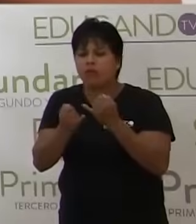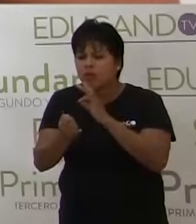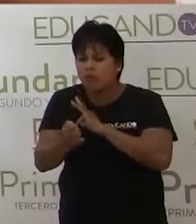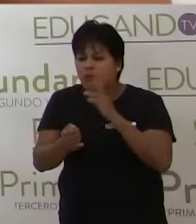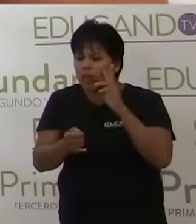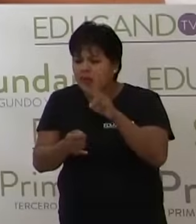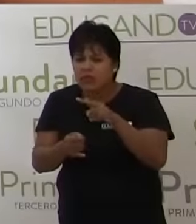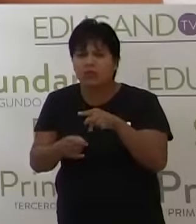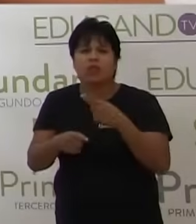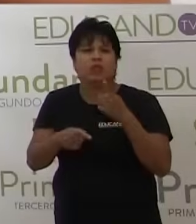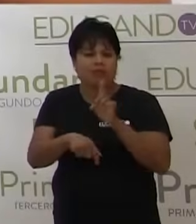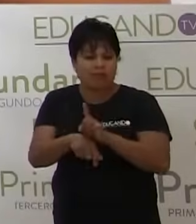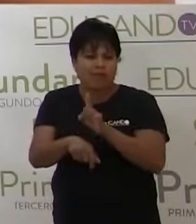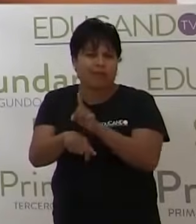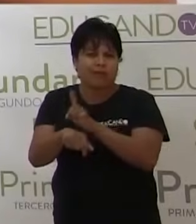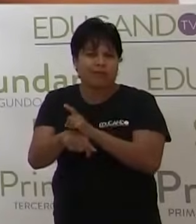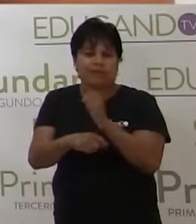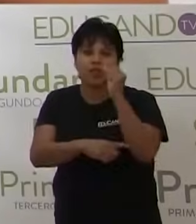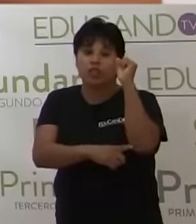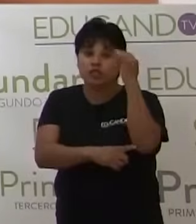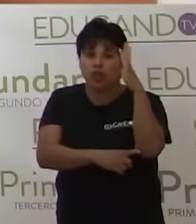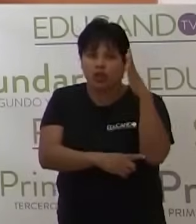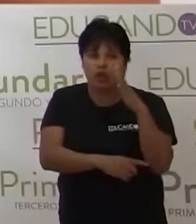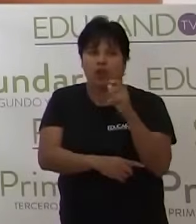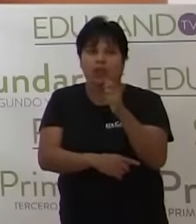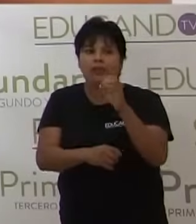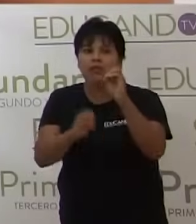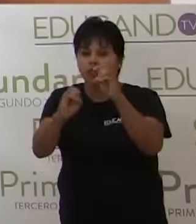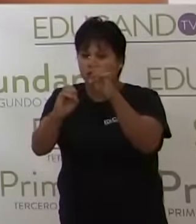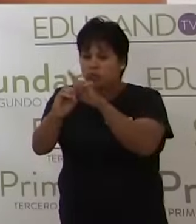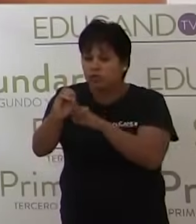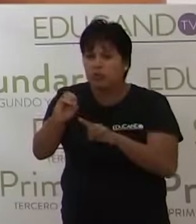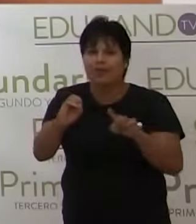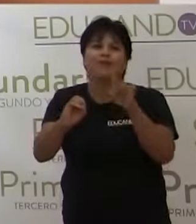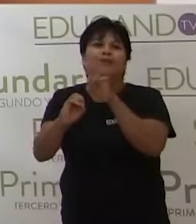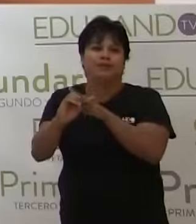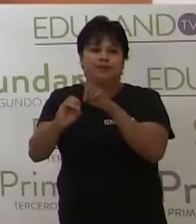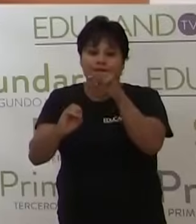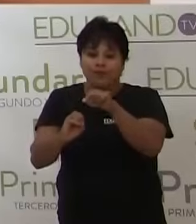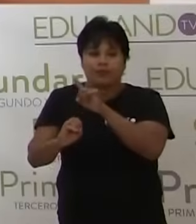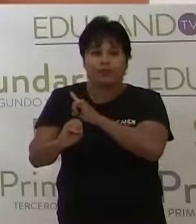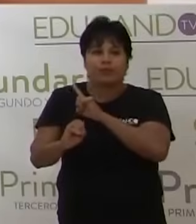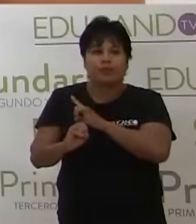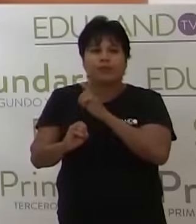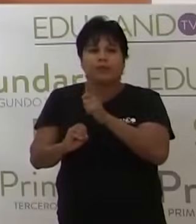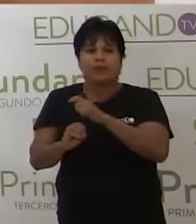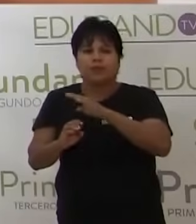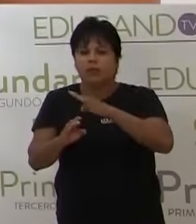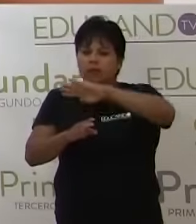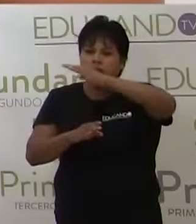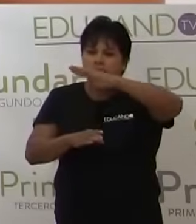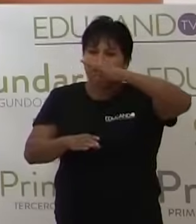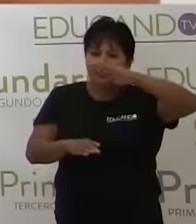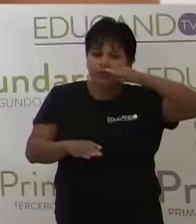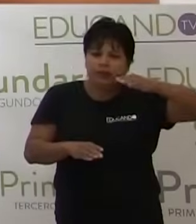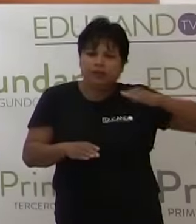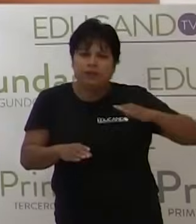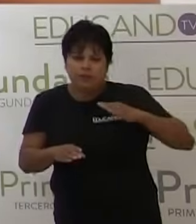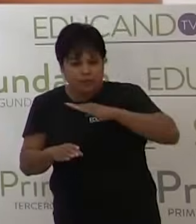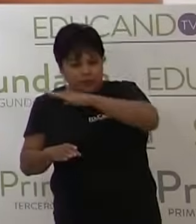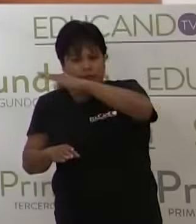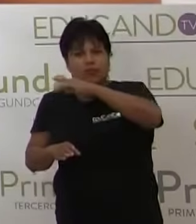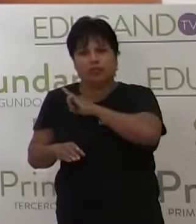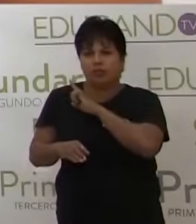encuentras todos los días el sol es un círculo aquí lo único que hicieron fue ondular la parte de lo